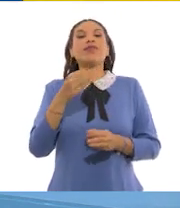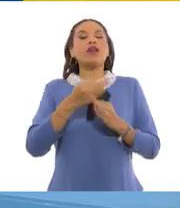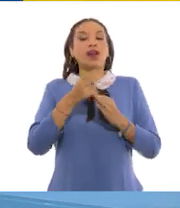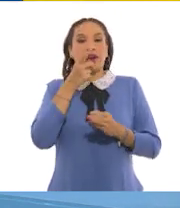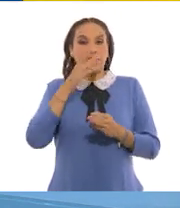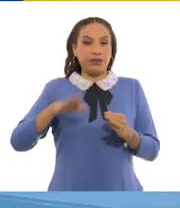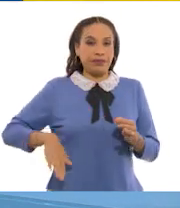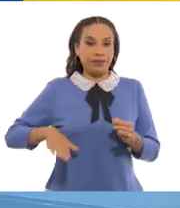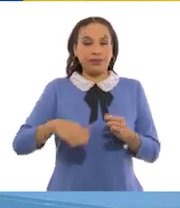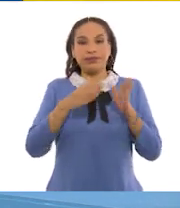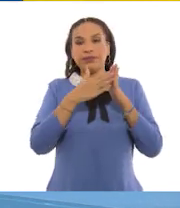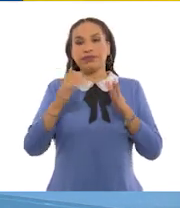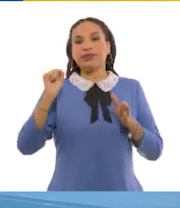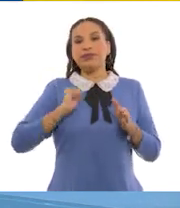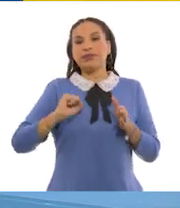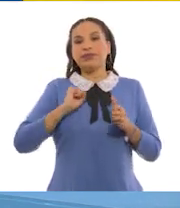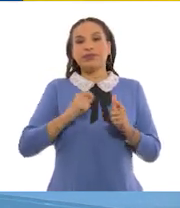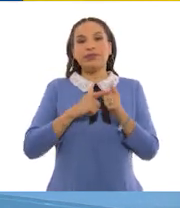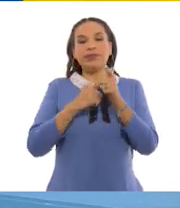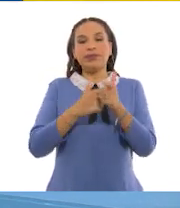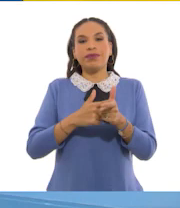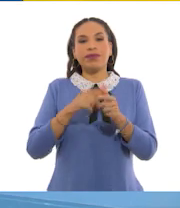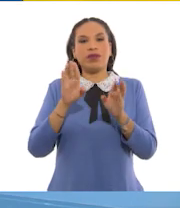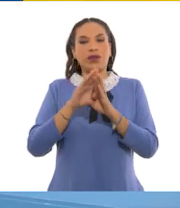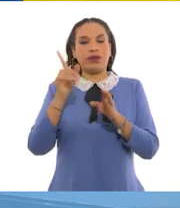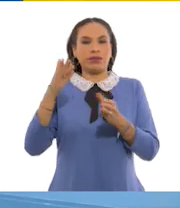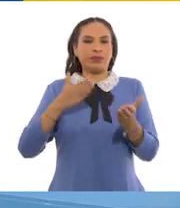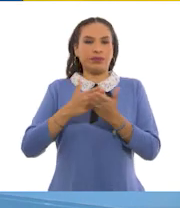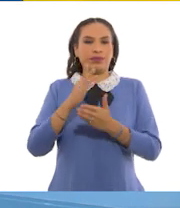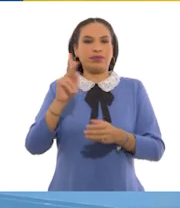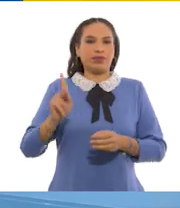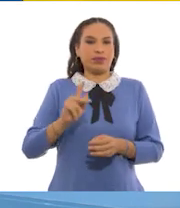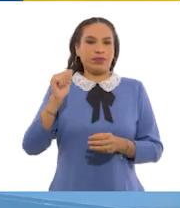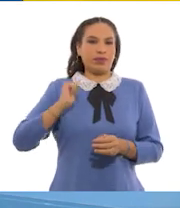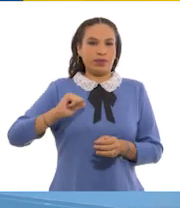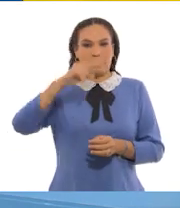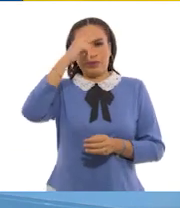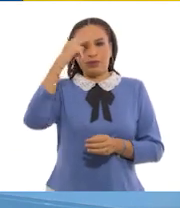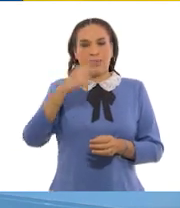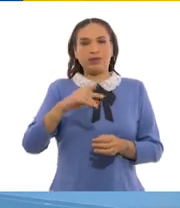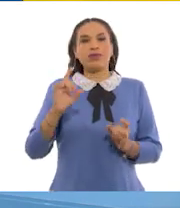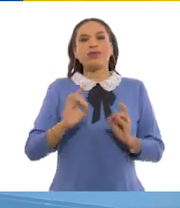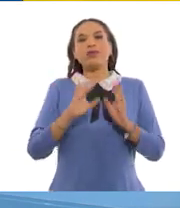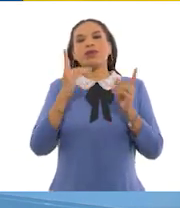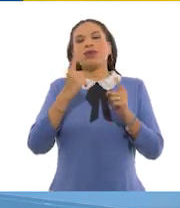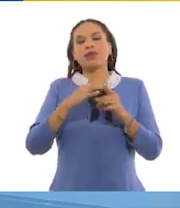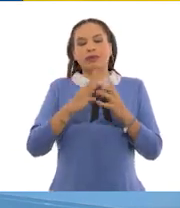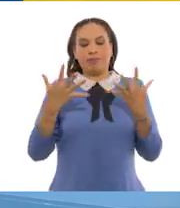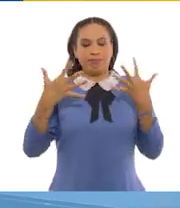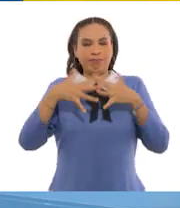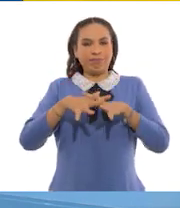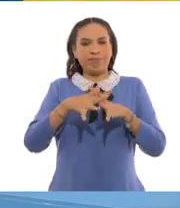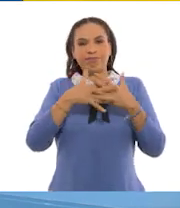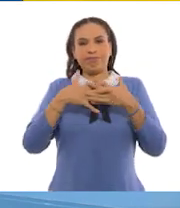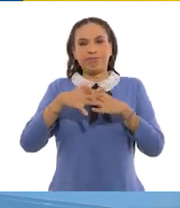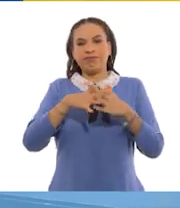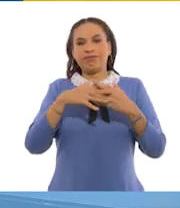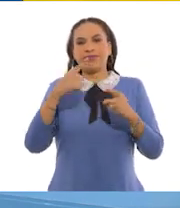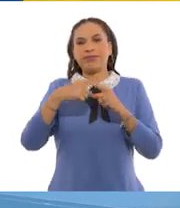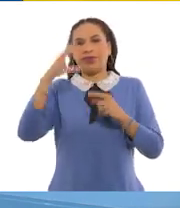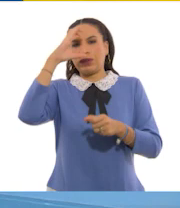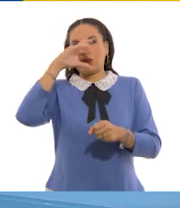de decir, durante los siglos que siguieron a la conquista de los pueblos del México antiguo, ocurrió una gran mezcla de diferentes